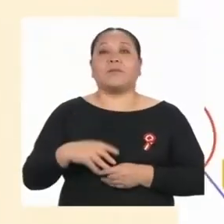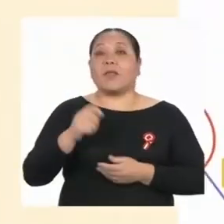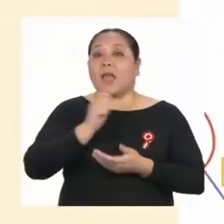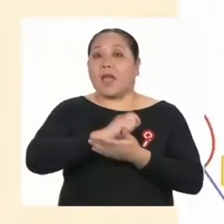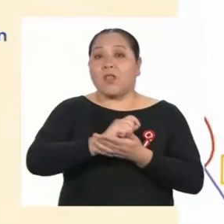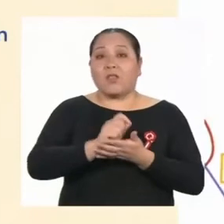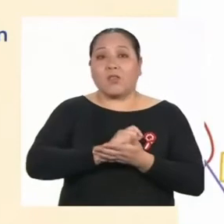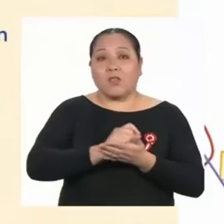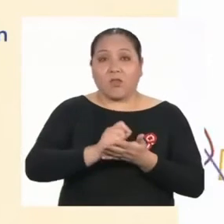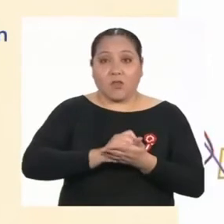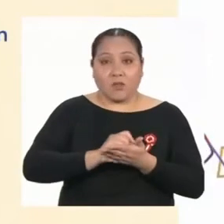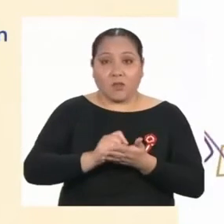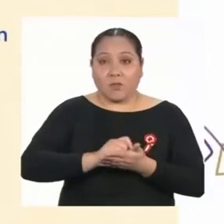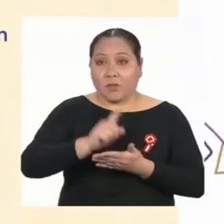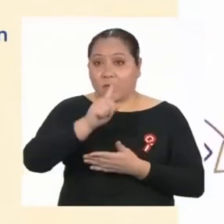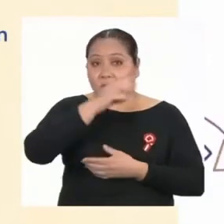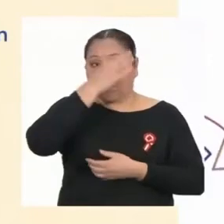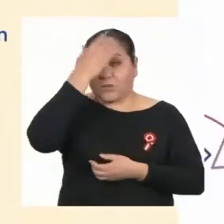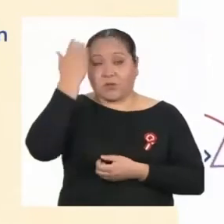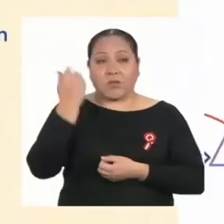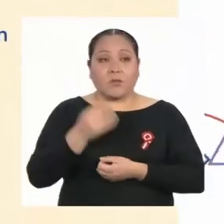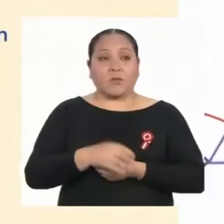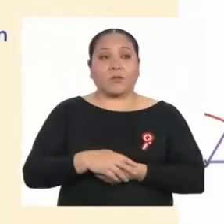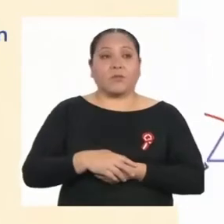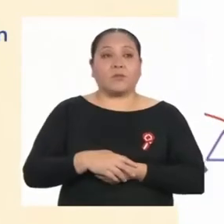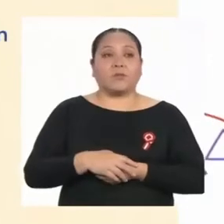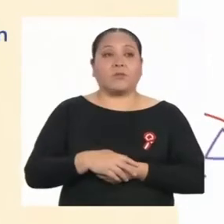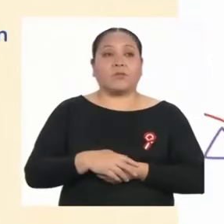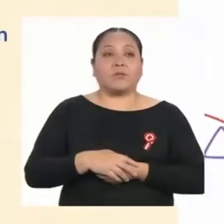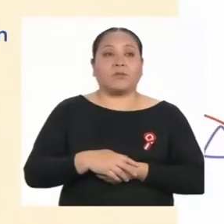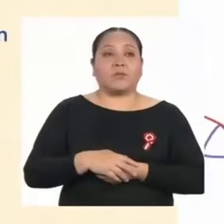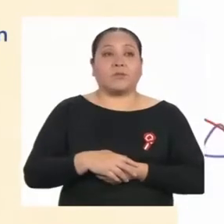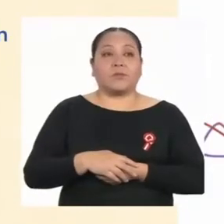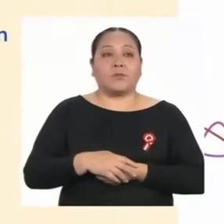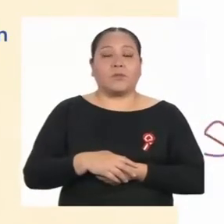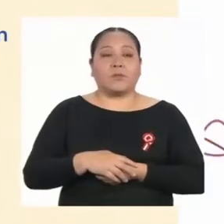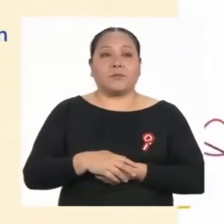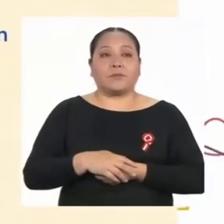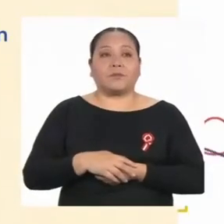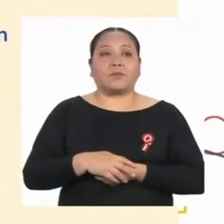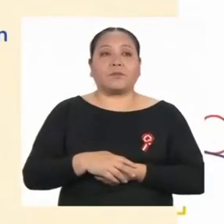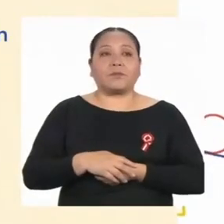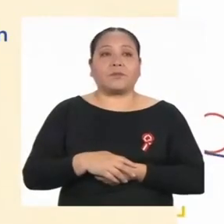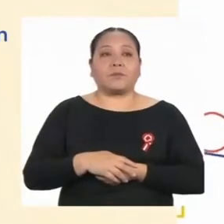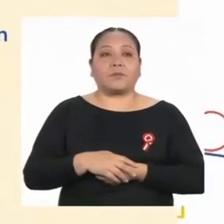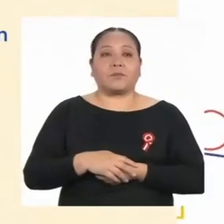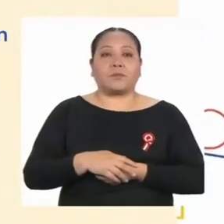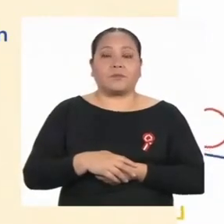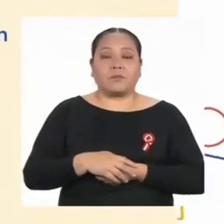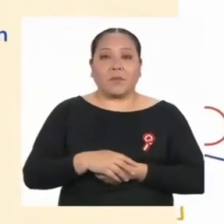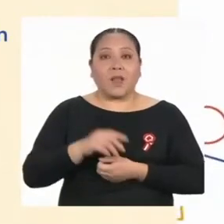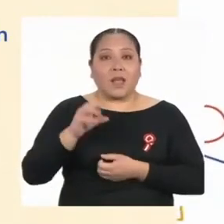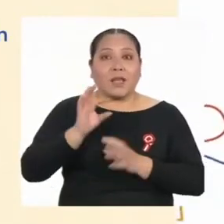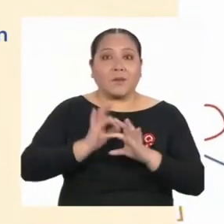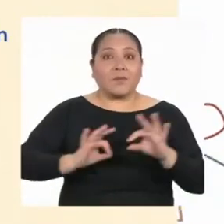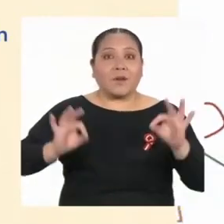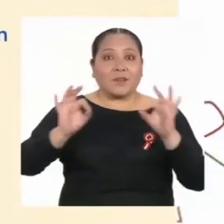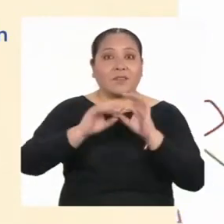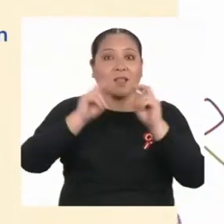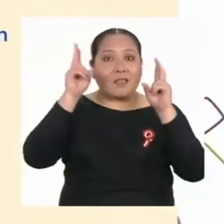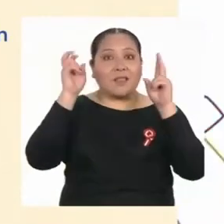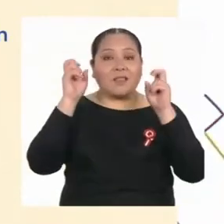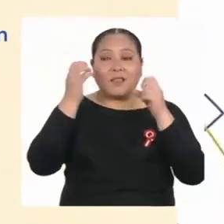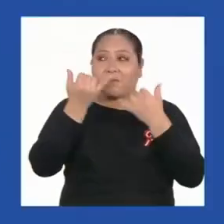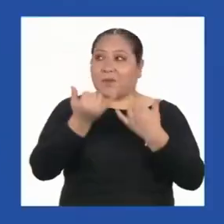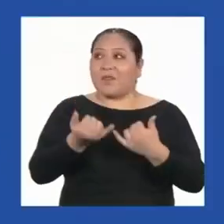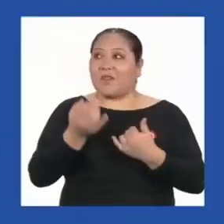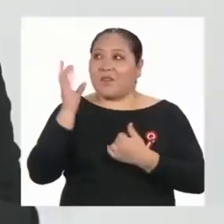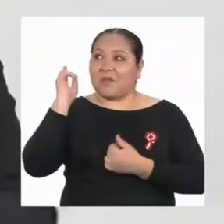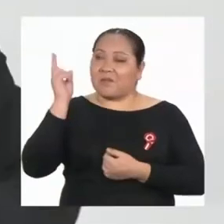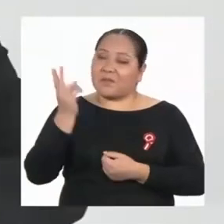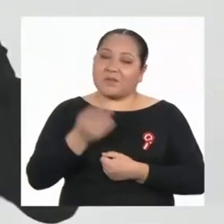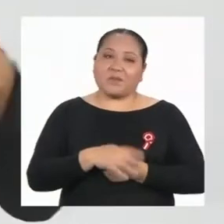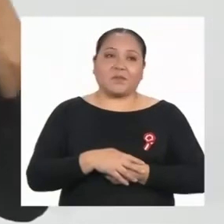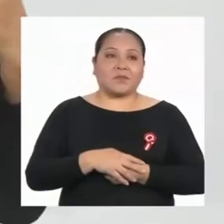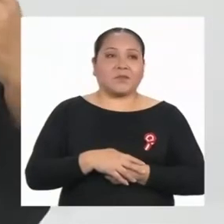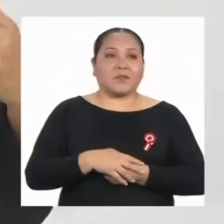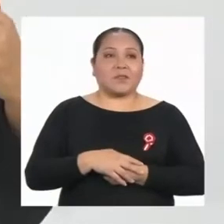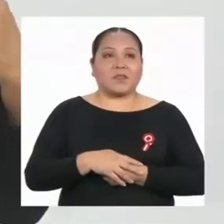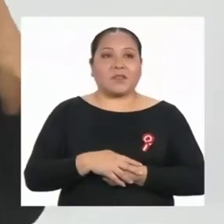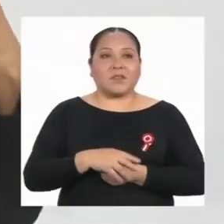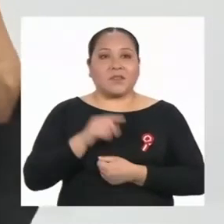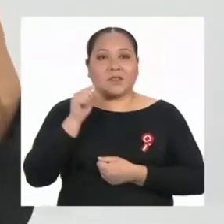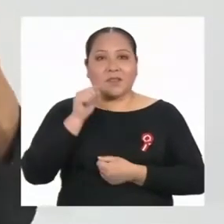Anótalo para que no lo olvides. Anotado y memorizado. Muy importante el tema de hoy, profesora.